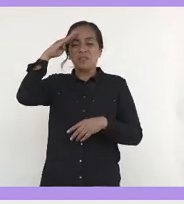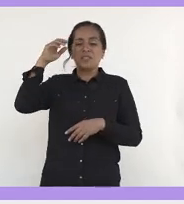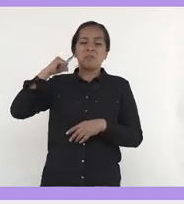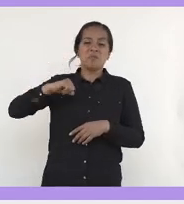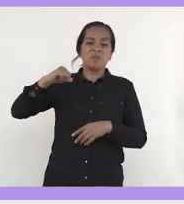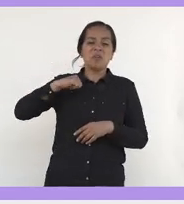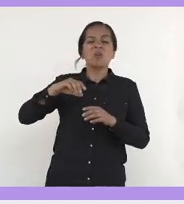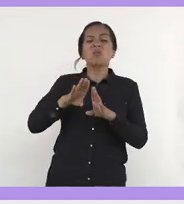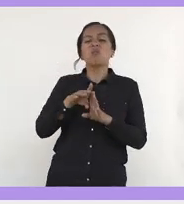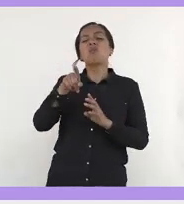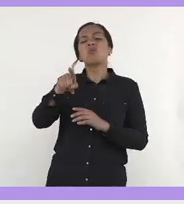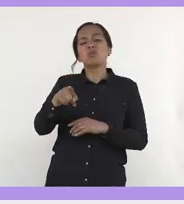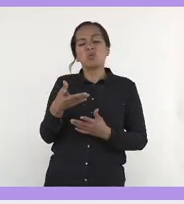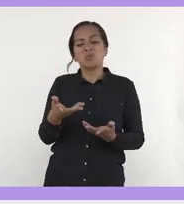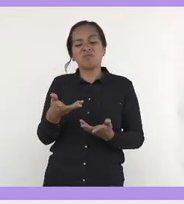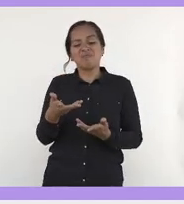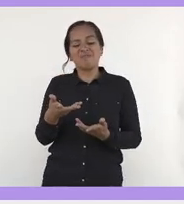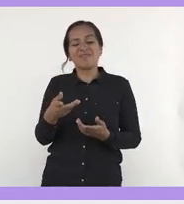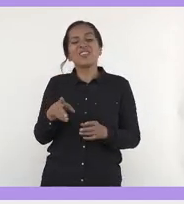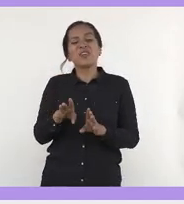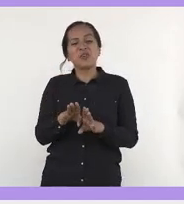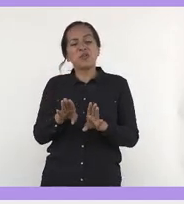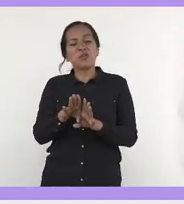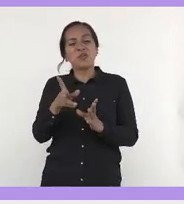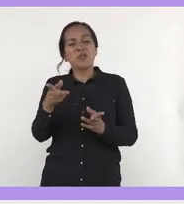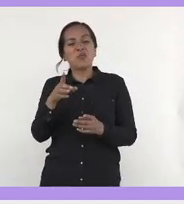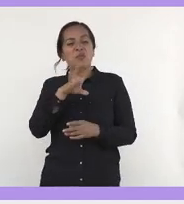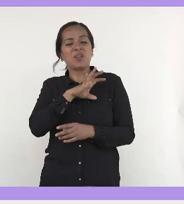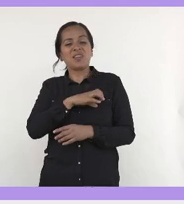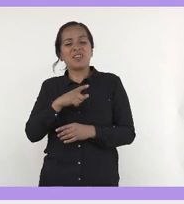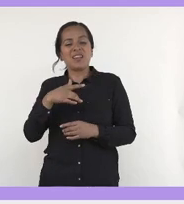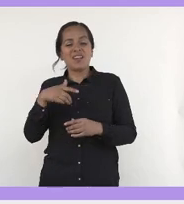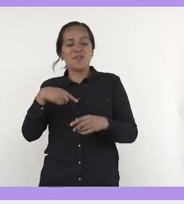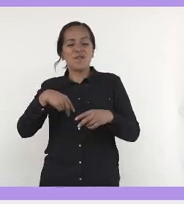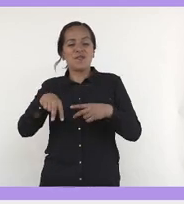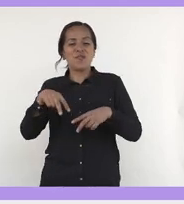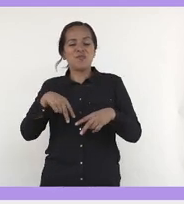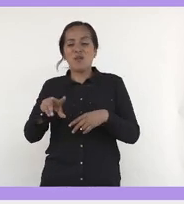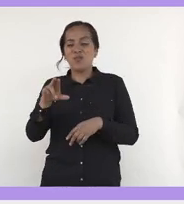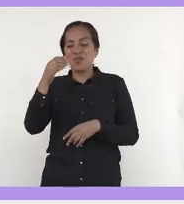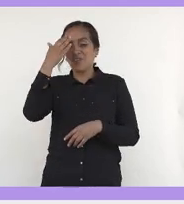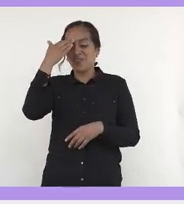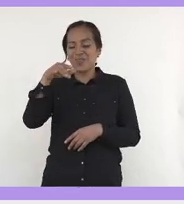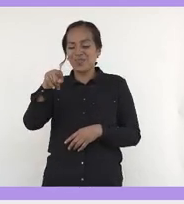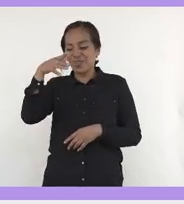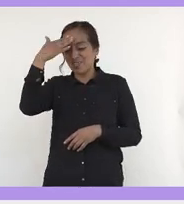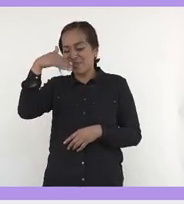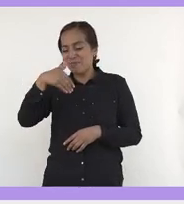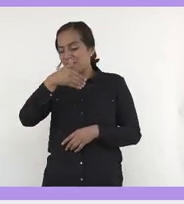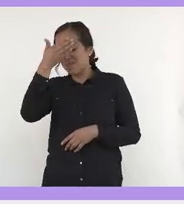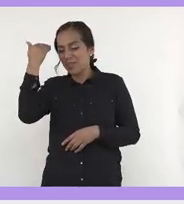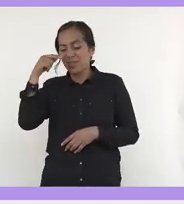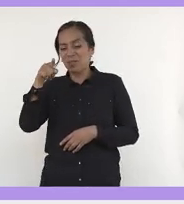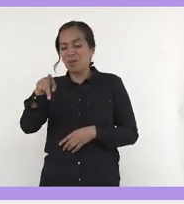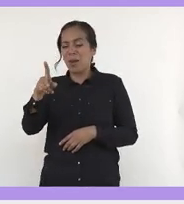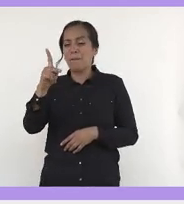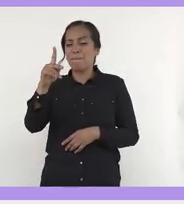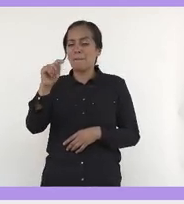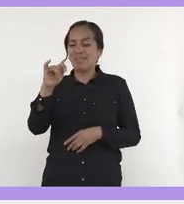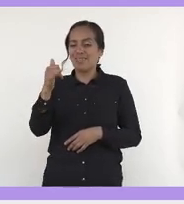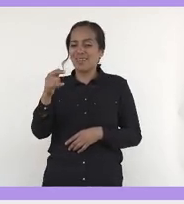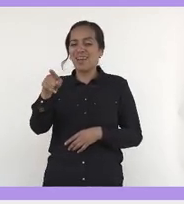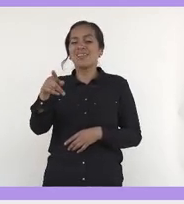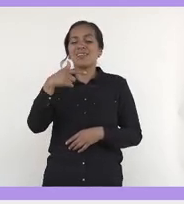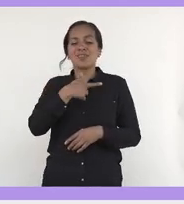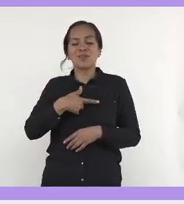cómo te enamoraste tú el fútbol Cómo digo a ver no conocíamos esta faceta tuya de Oye a Paty Cantú le gusta